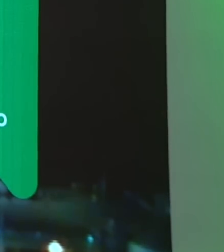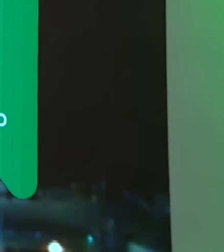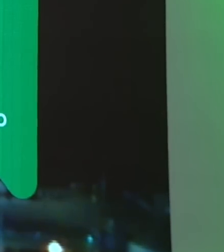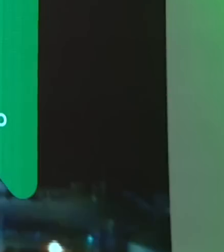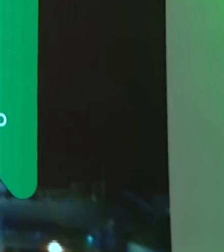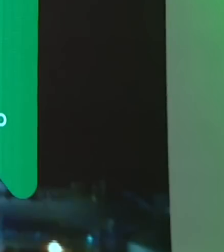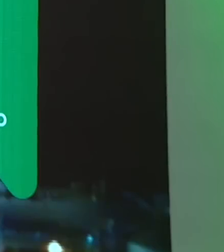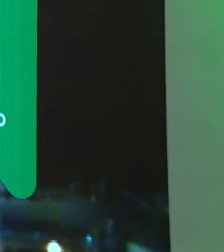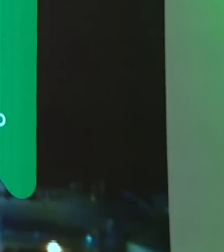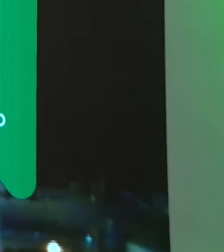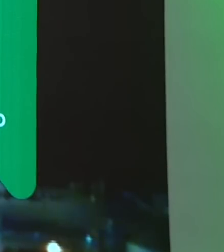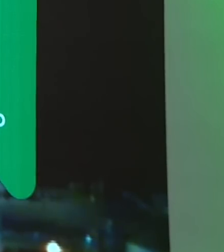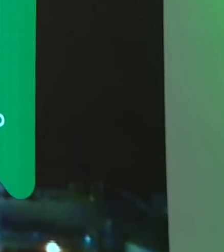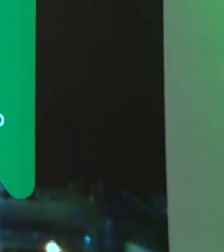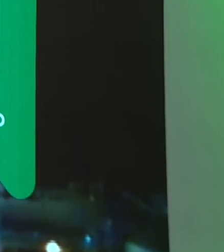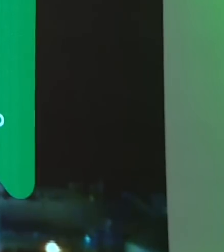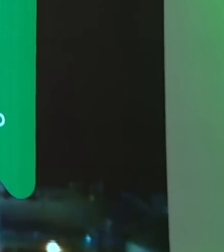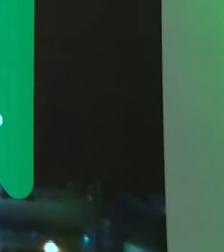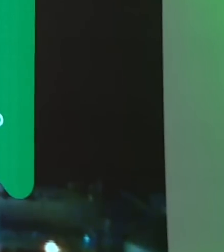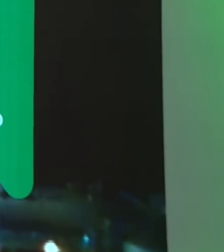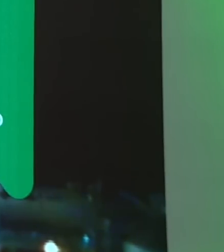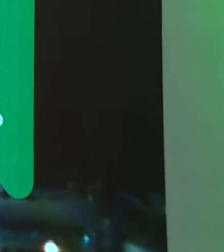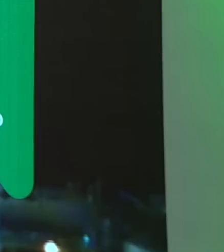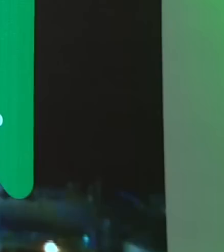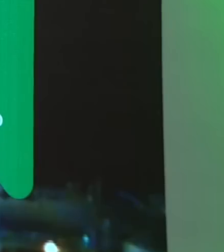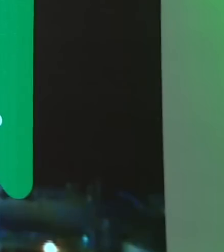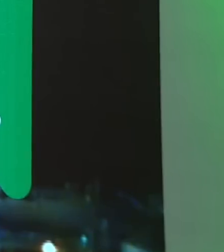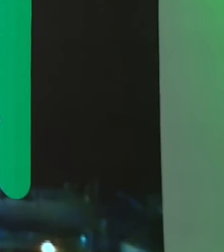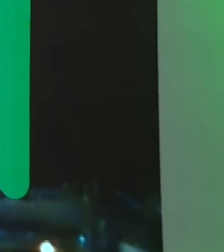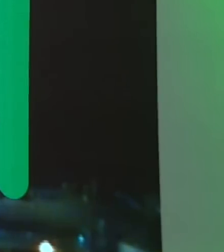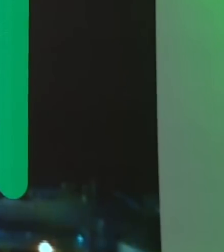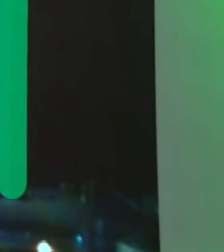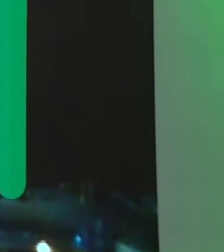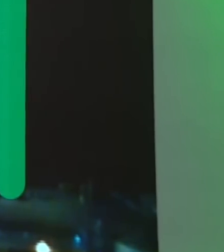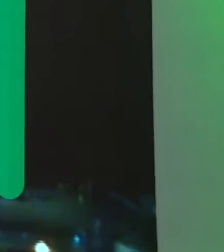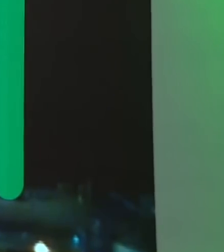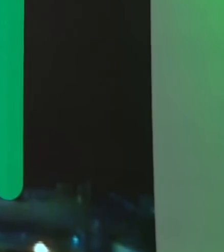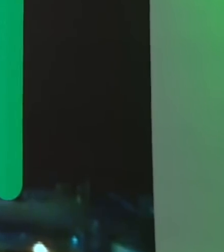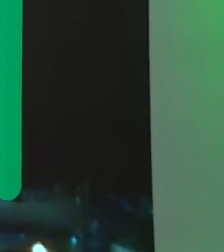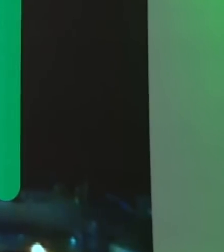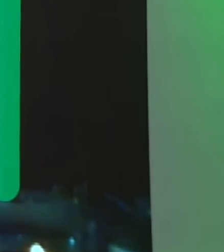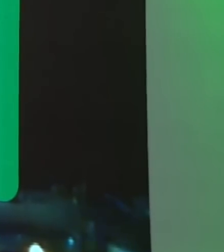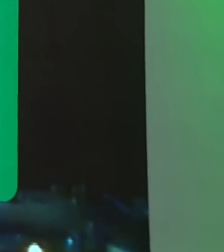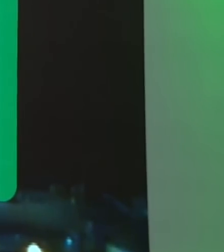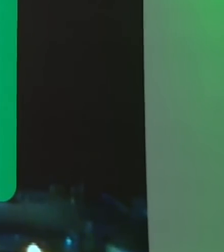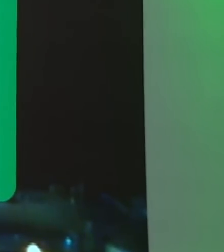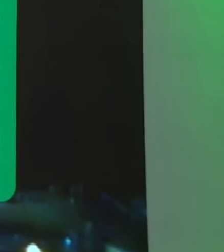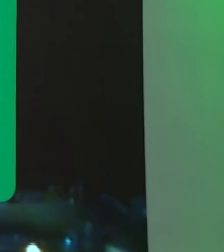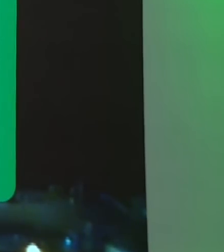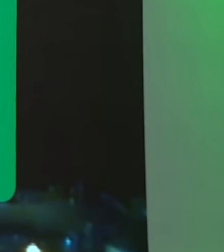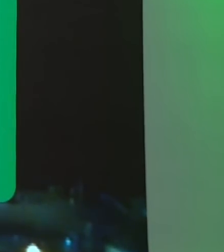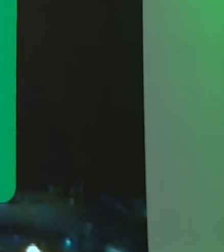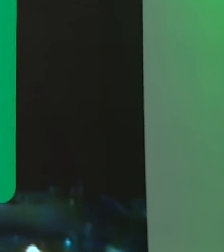nos sirve mucho para esta situación de déficit hídrico entonces 11 grados de mínima el día de